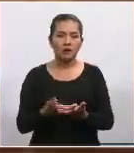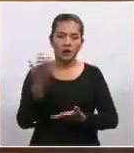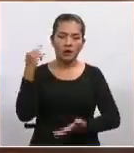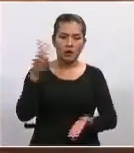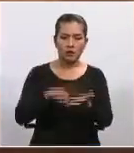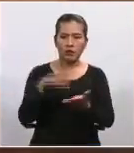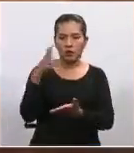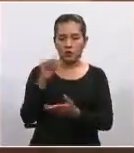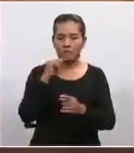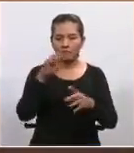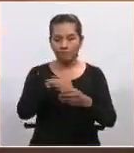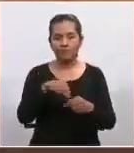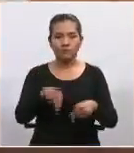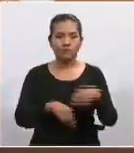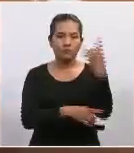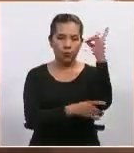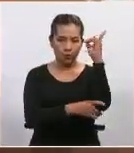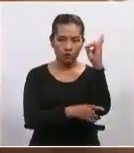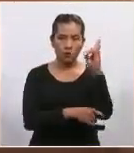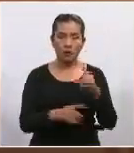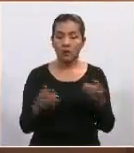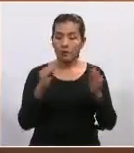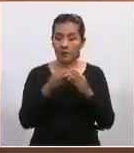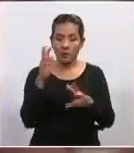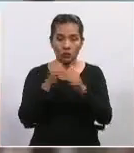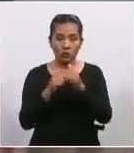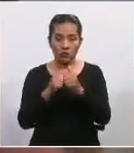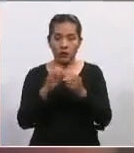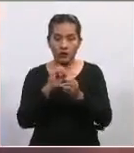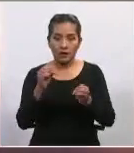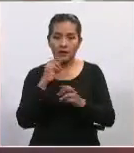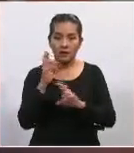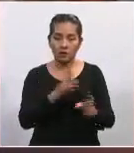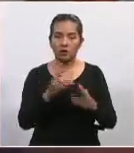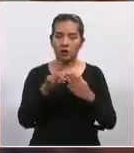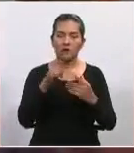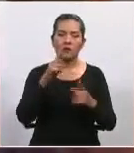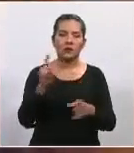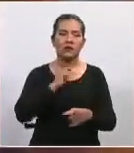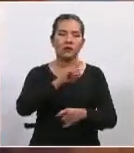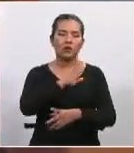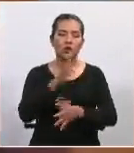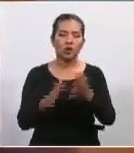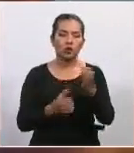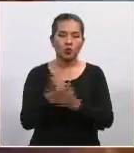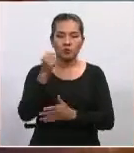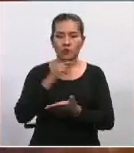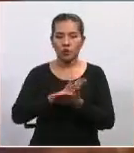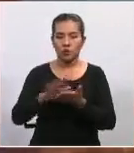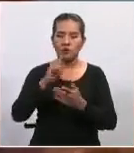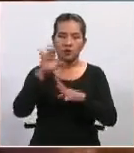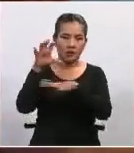en Bolivia. Caso contrario, irán a tomar las instalaciones del Tribunal Supremo de Justicia.